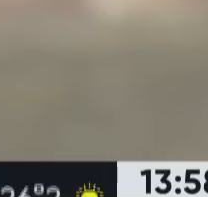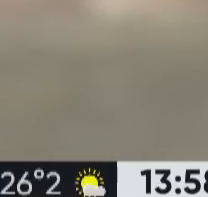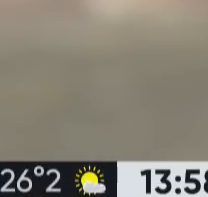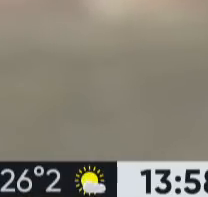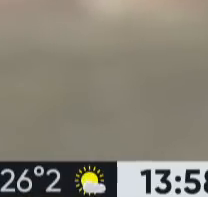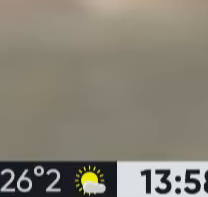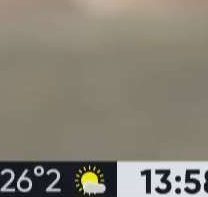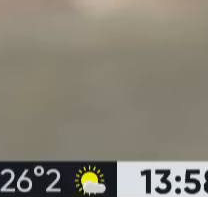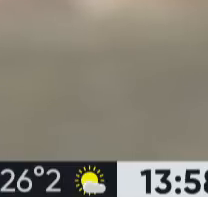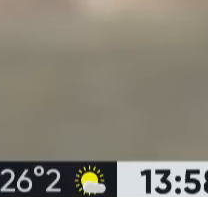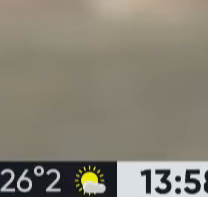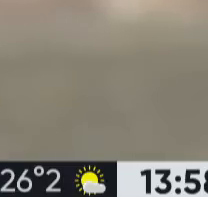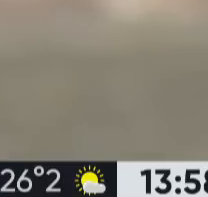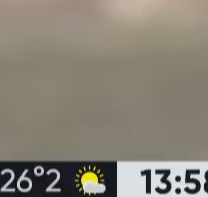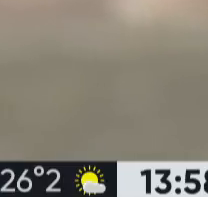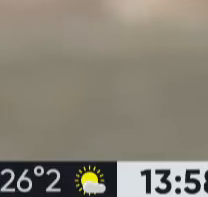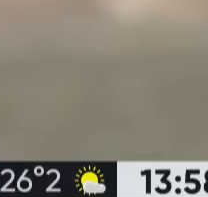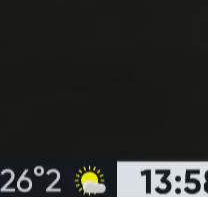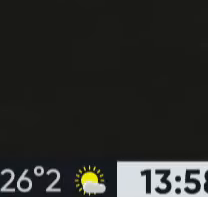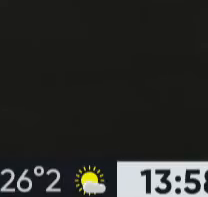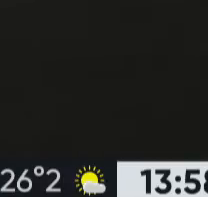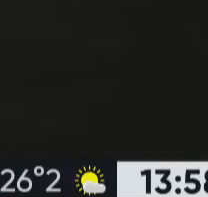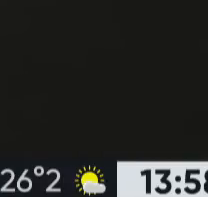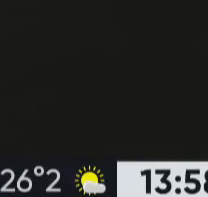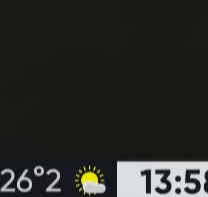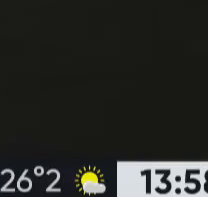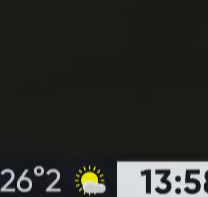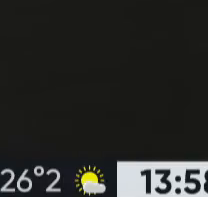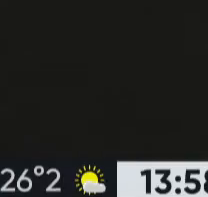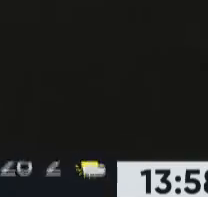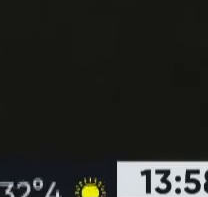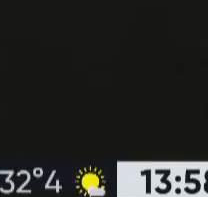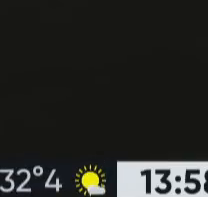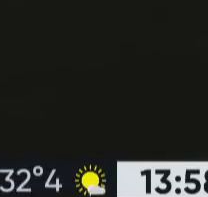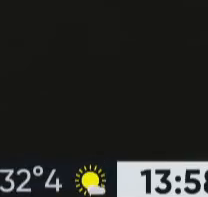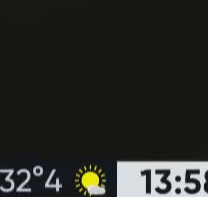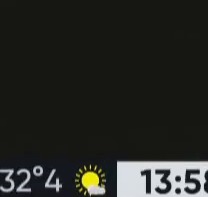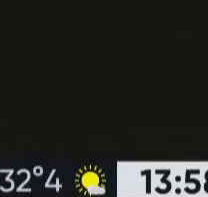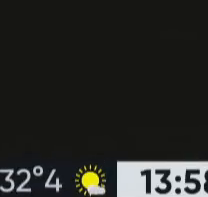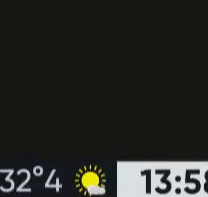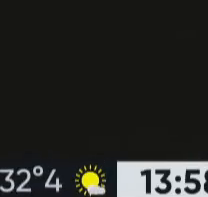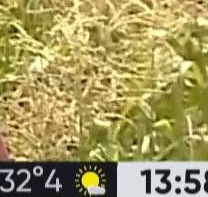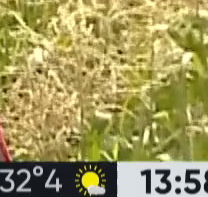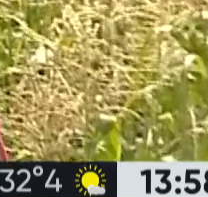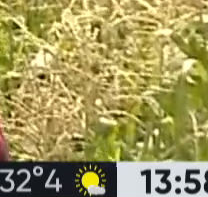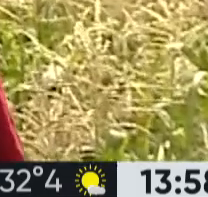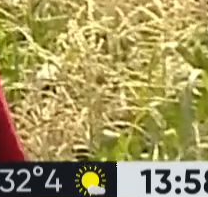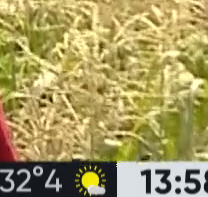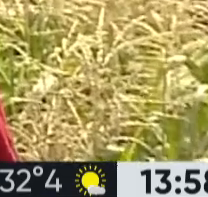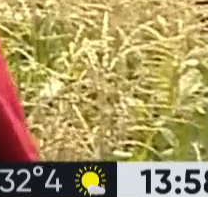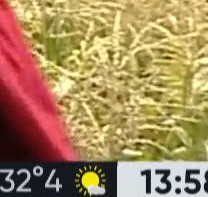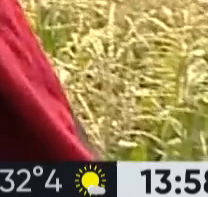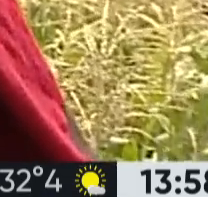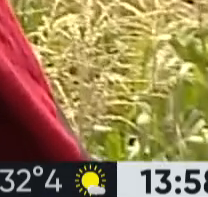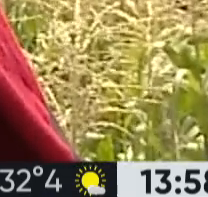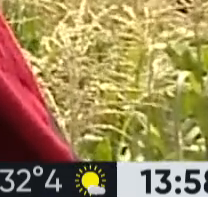Y a todas las autoridades que están aquí en este lugar. Lo pido a Dios y a la Virgen